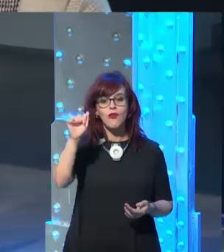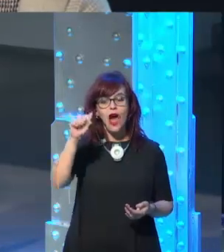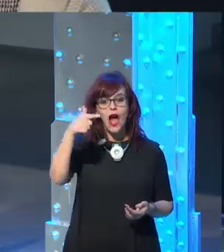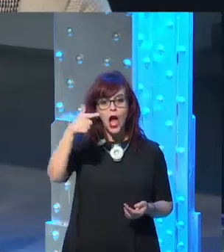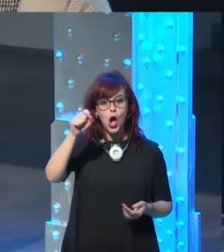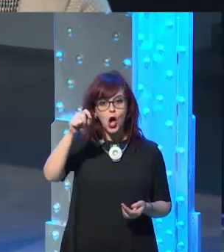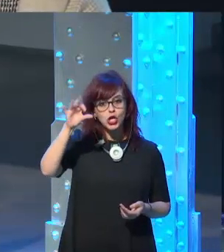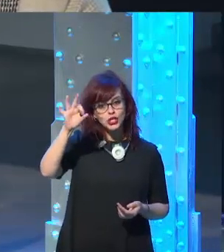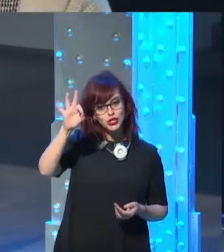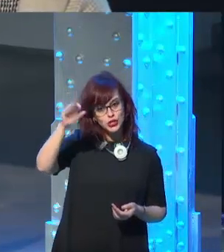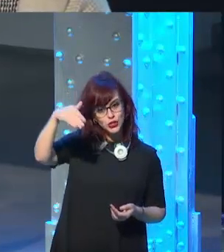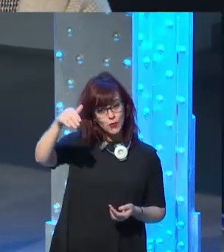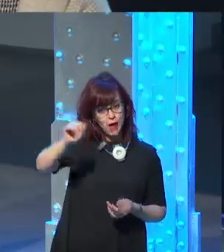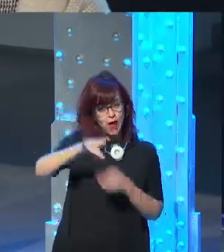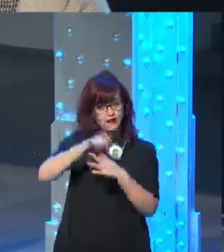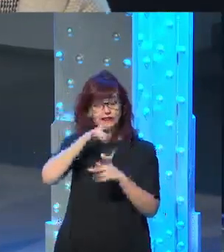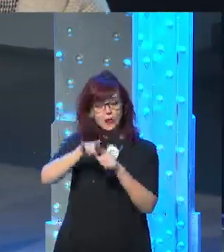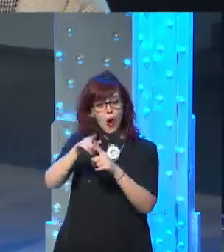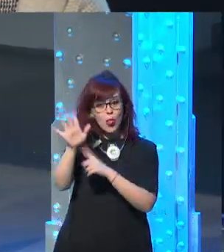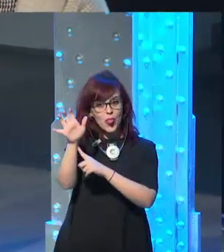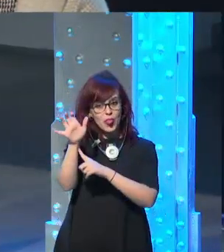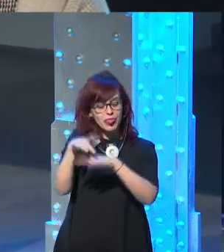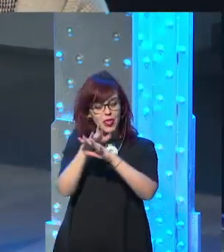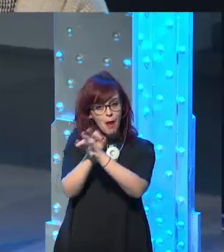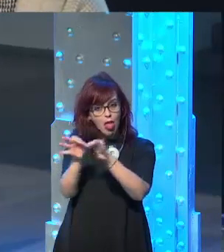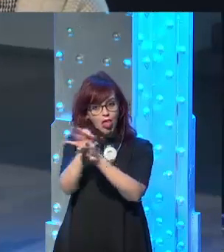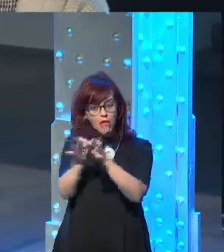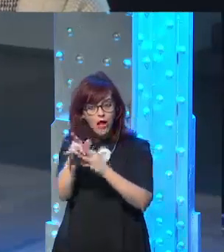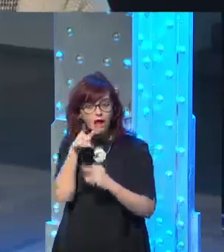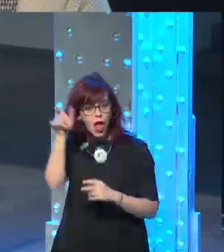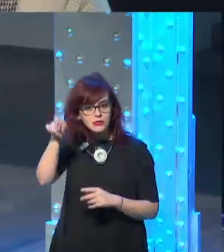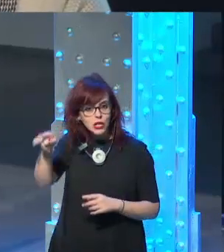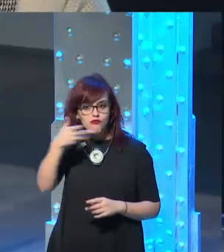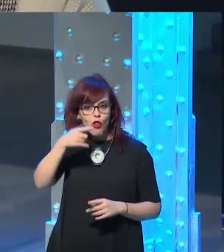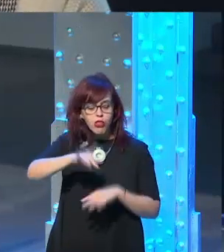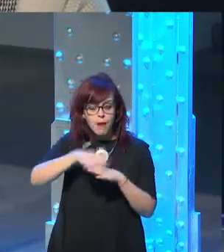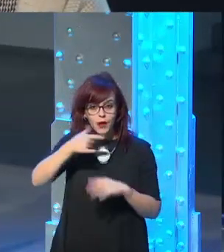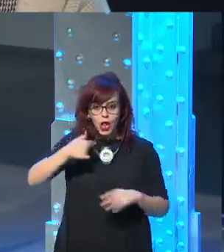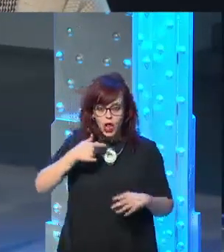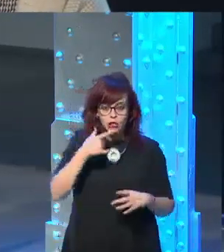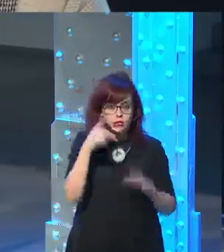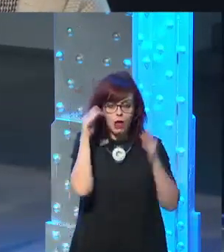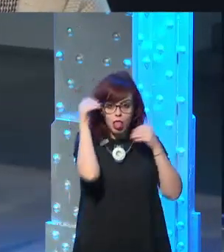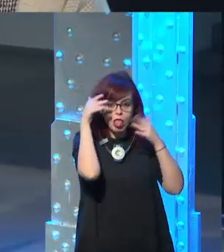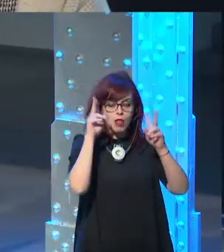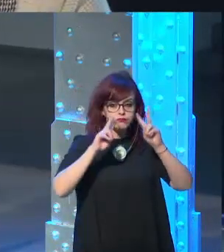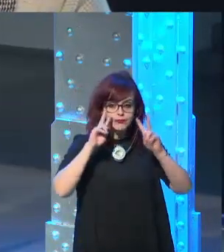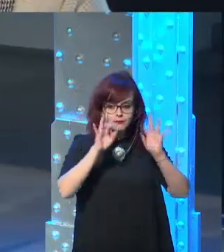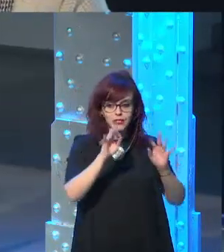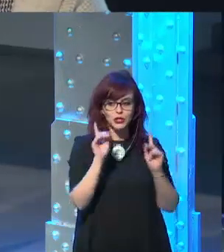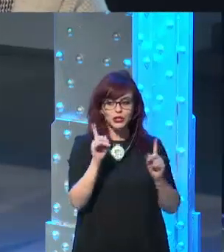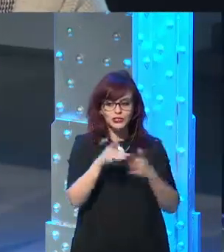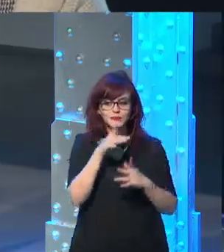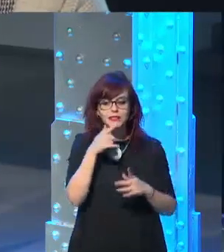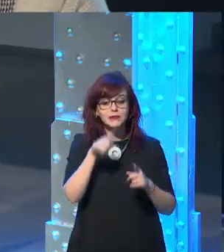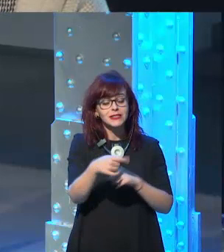madre mía, esto es un autofagosoma. Claro, ella lógicamente nunca ha visto en su vida un autofagosoma, pero yo era lo que veía, claro. Sí, sí. Luego,